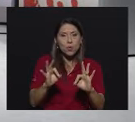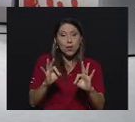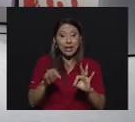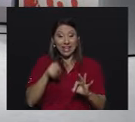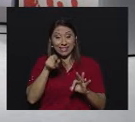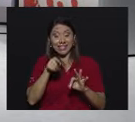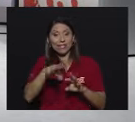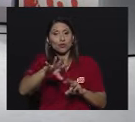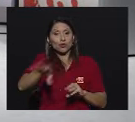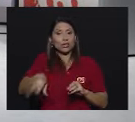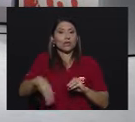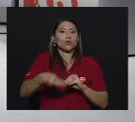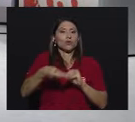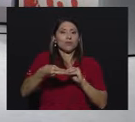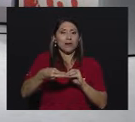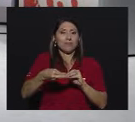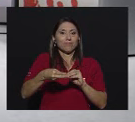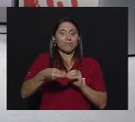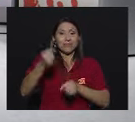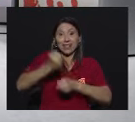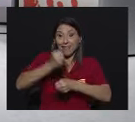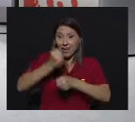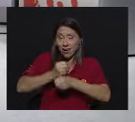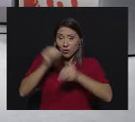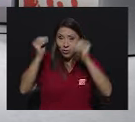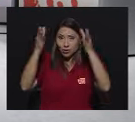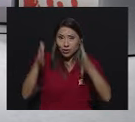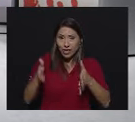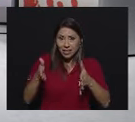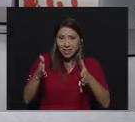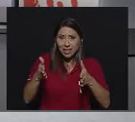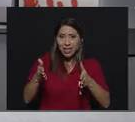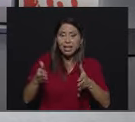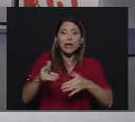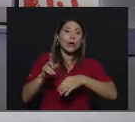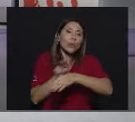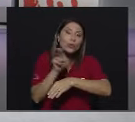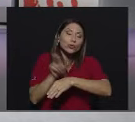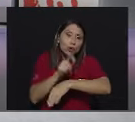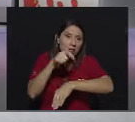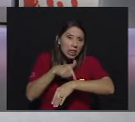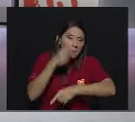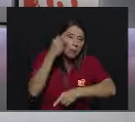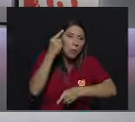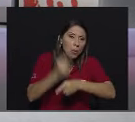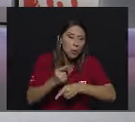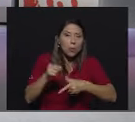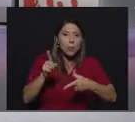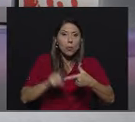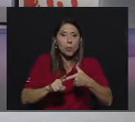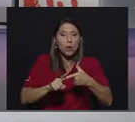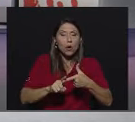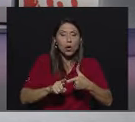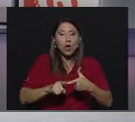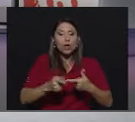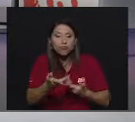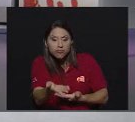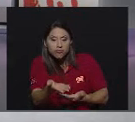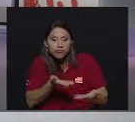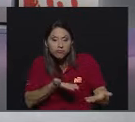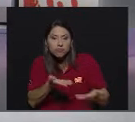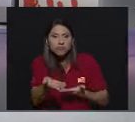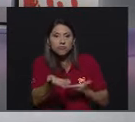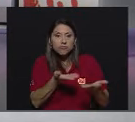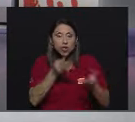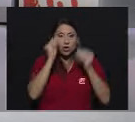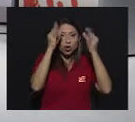si sumamos esto, las prácticas de aula en términos del trabajo docente, el uso del tiempo, la forma de interactuar docente-alumno